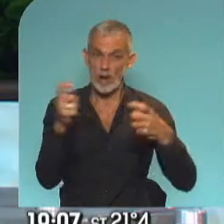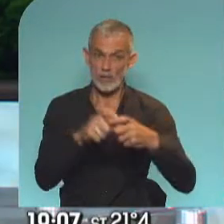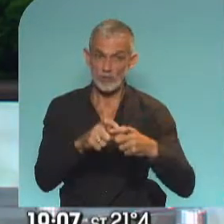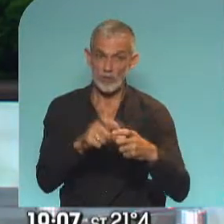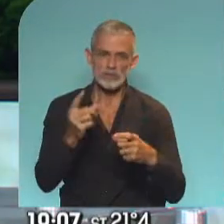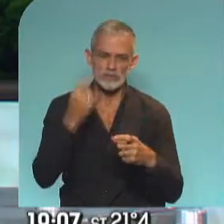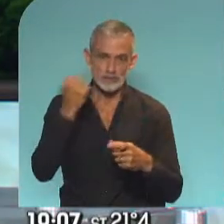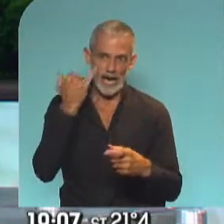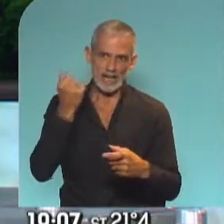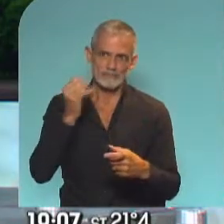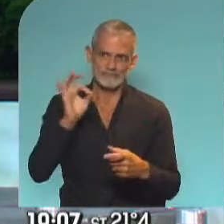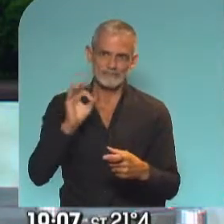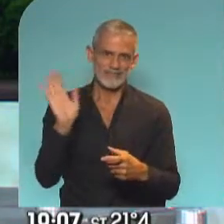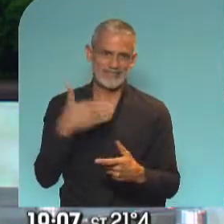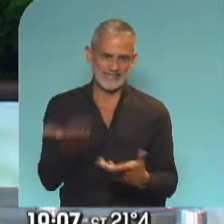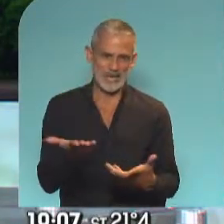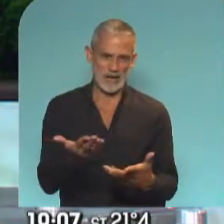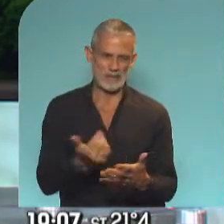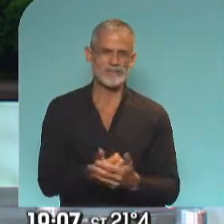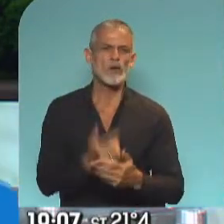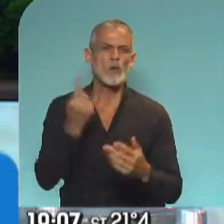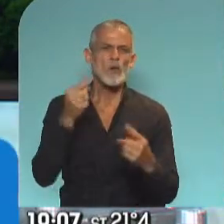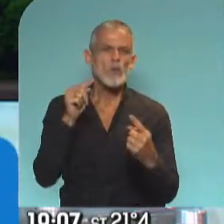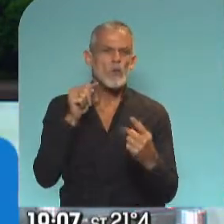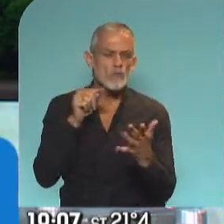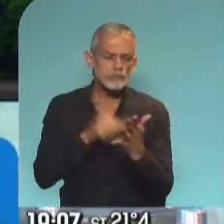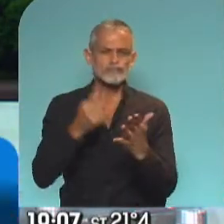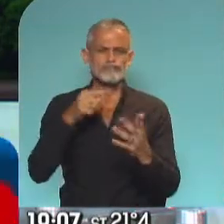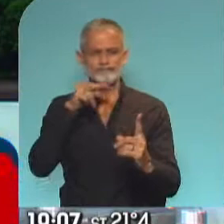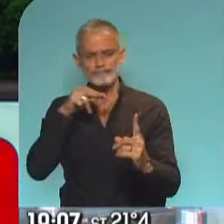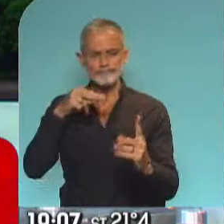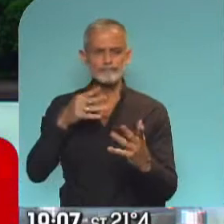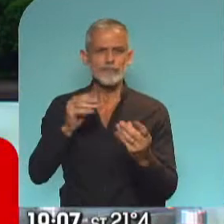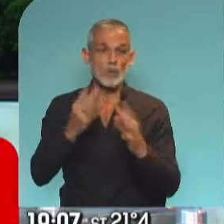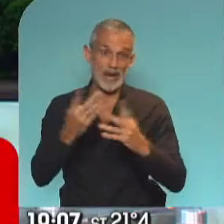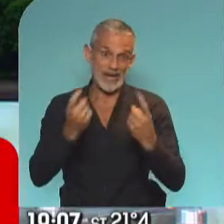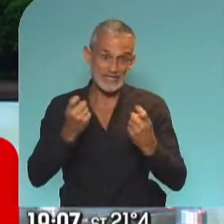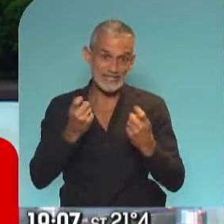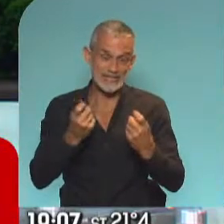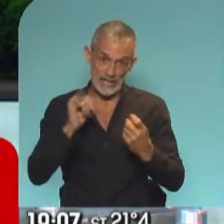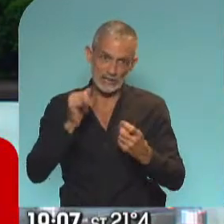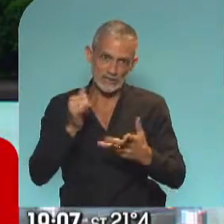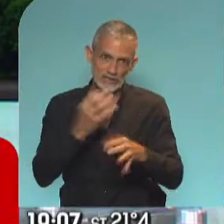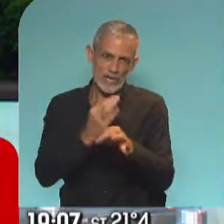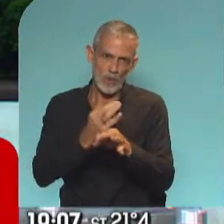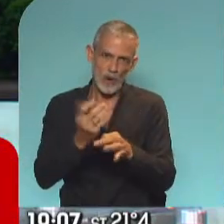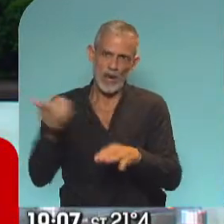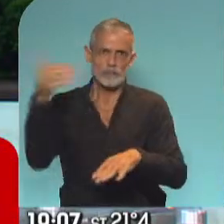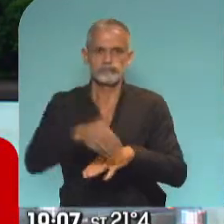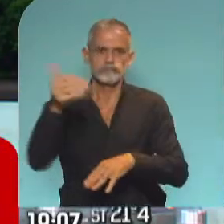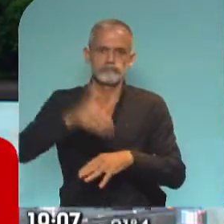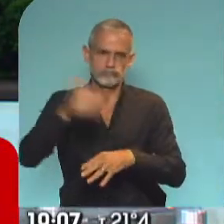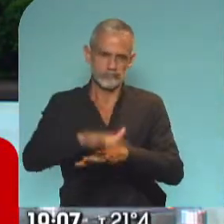ya compartido por todos, o un punto de vista ya compartido por todos, que es la necesidad de las clases presenciales,